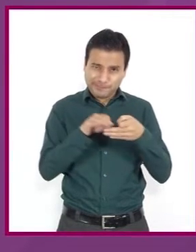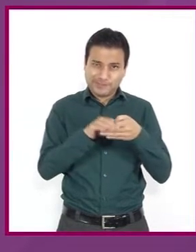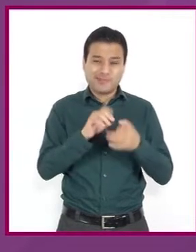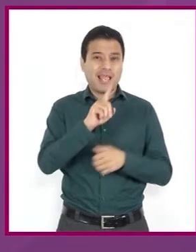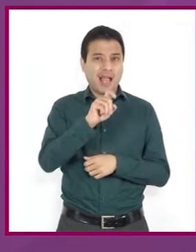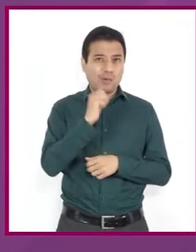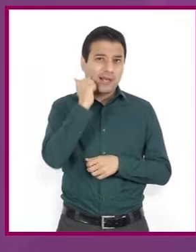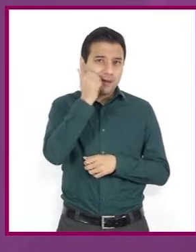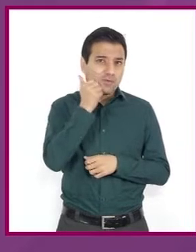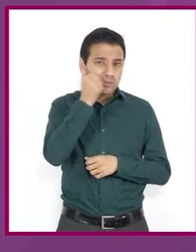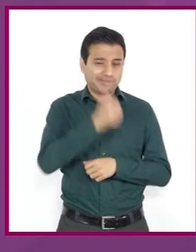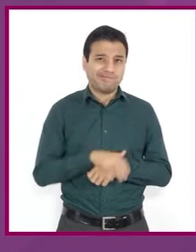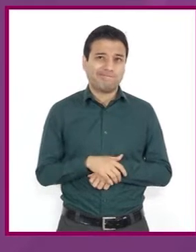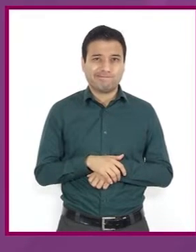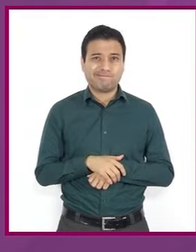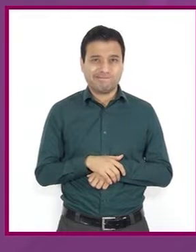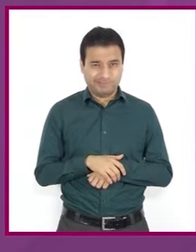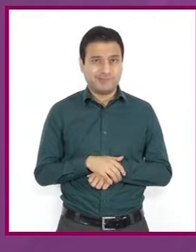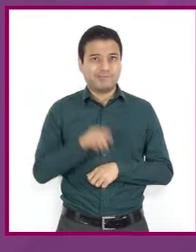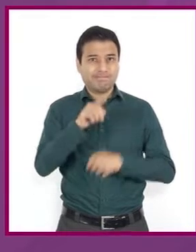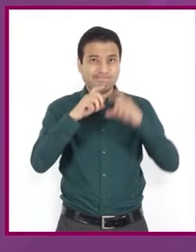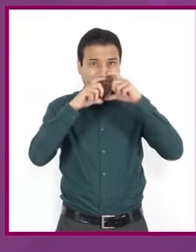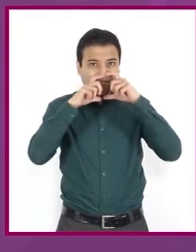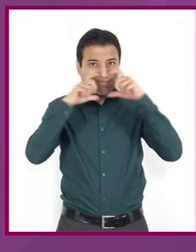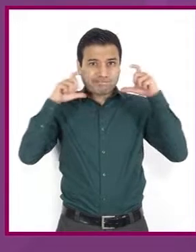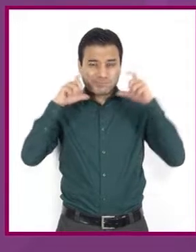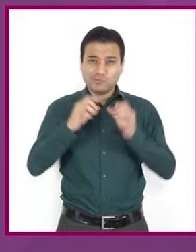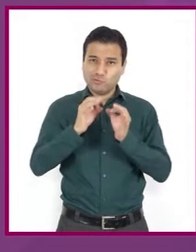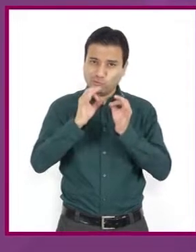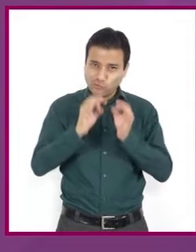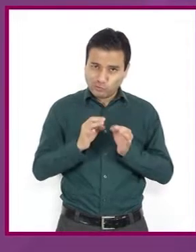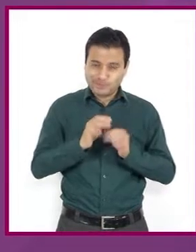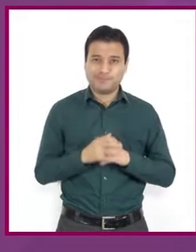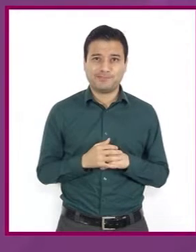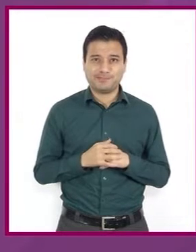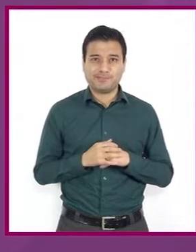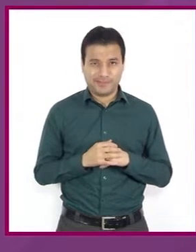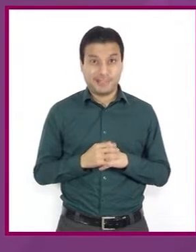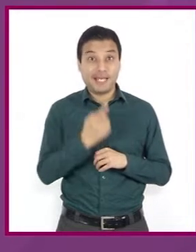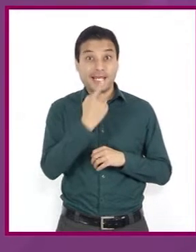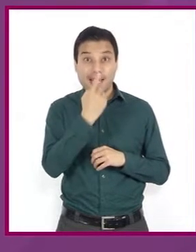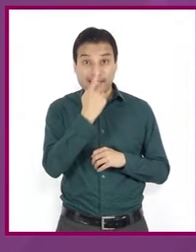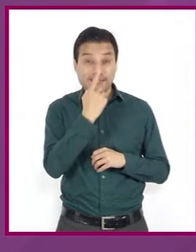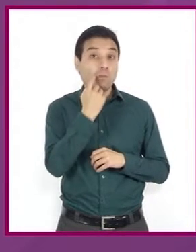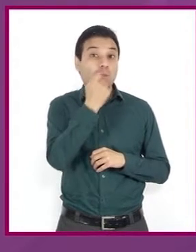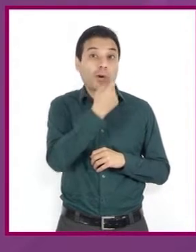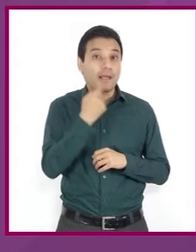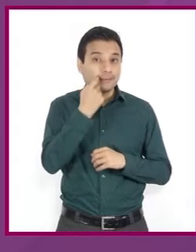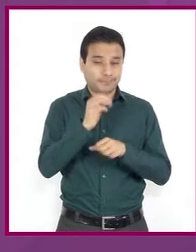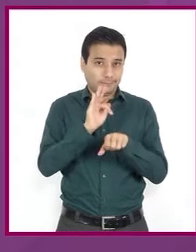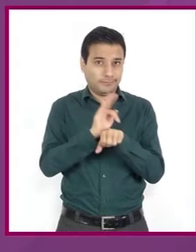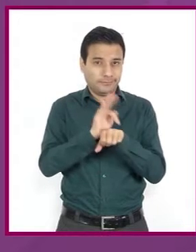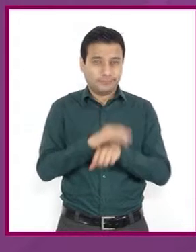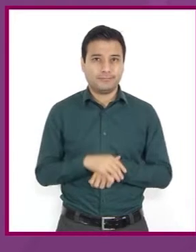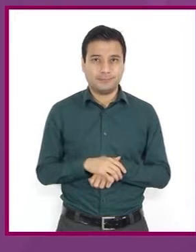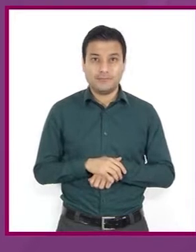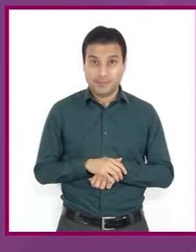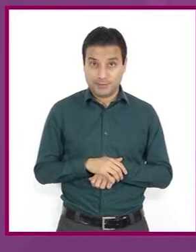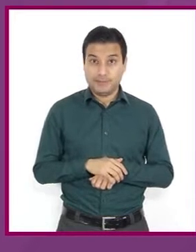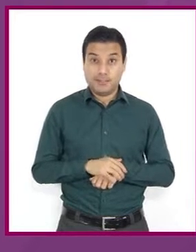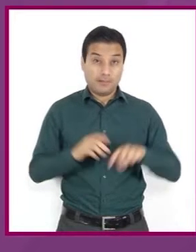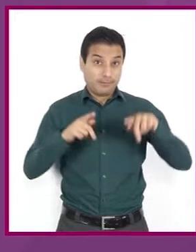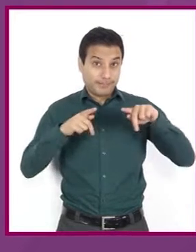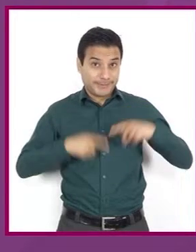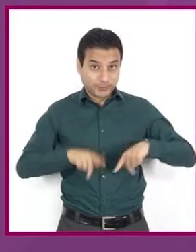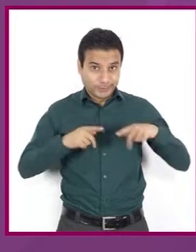y abundante jabón, usando el cubrebocas adecuadamente, de forma que proteja nariz y boca. Y aunque juntos,